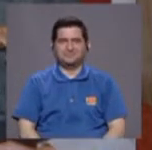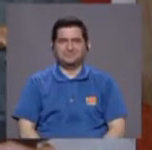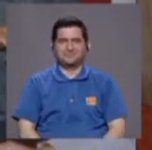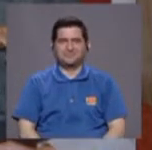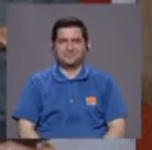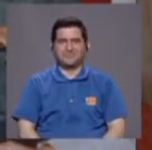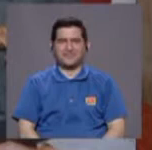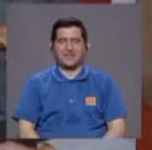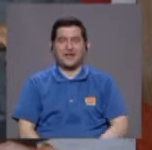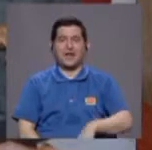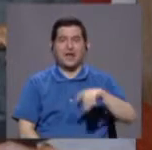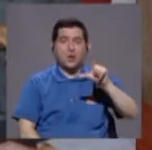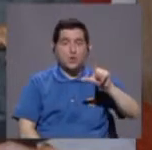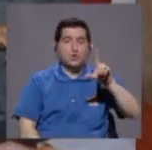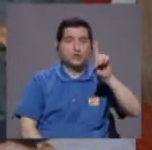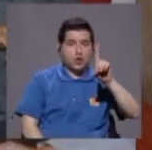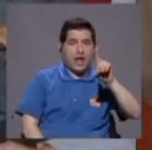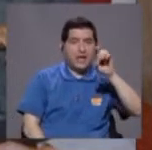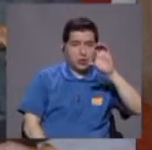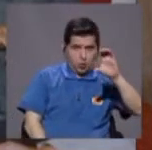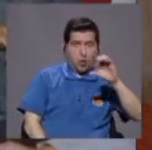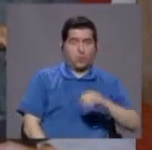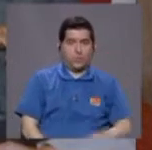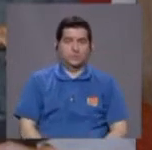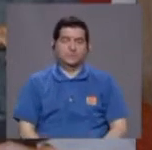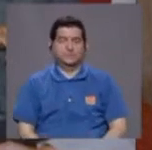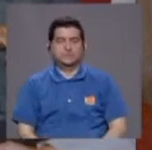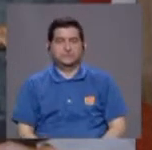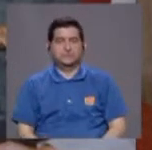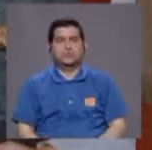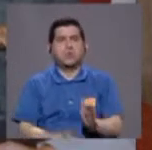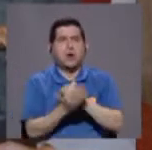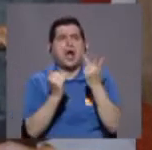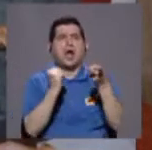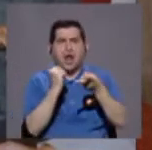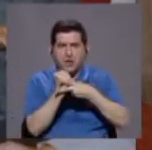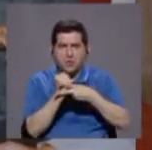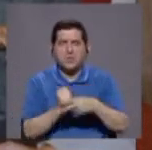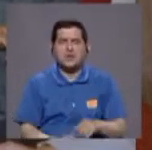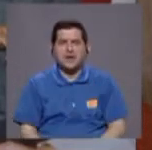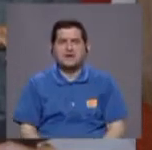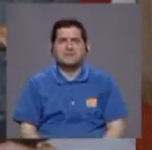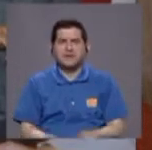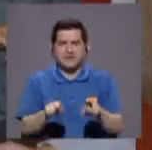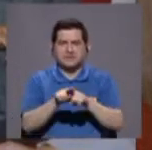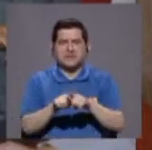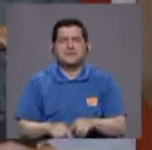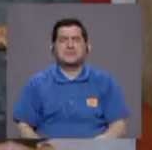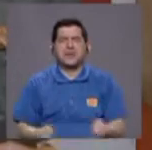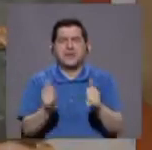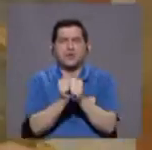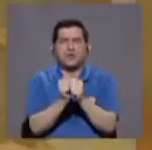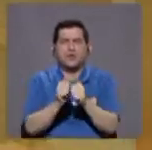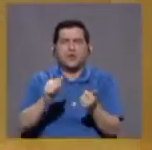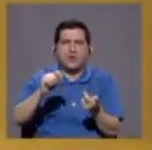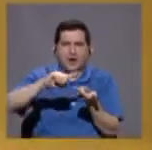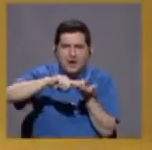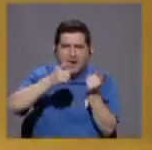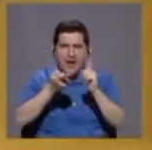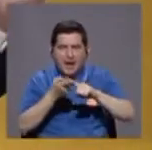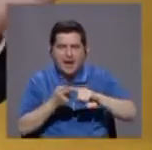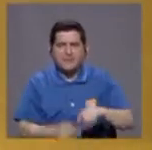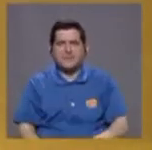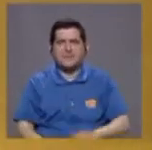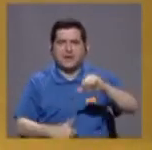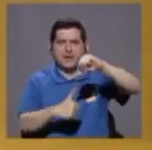don Luis Donaldo estuvo alguna vez con amigos centroamericanos,